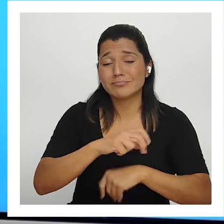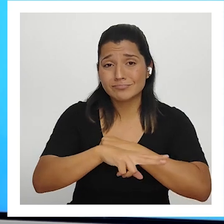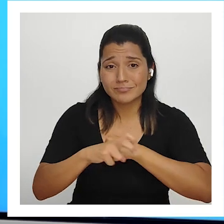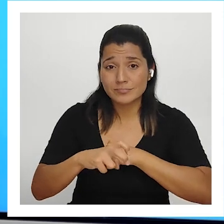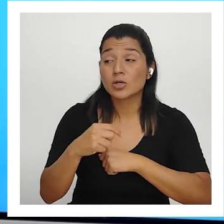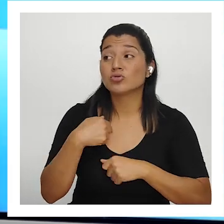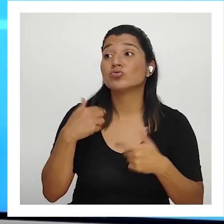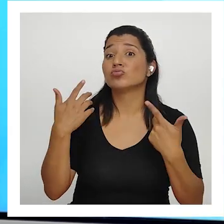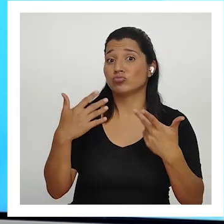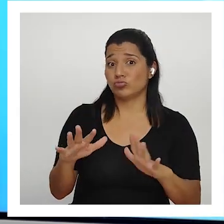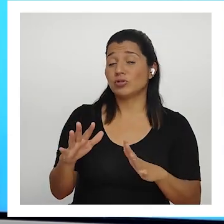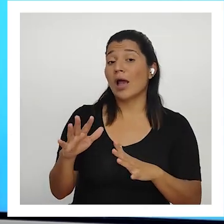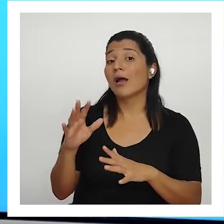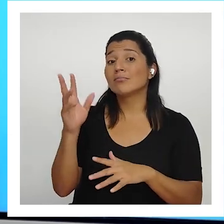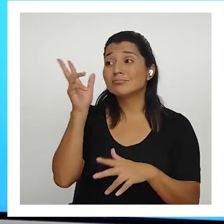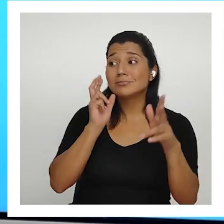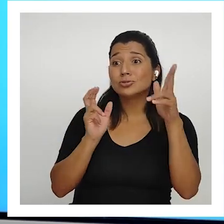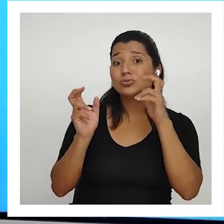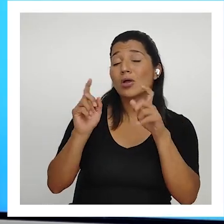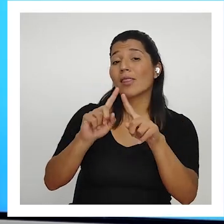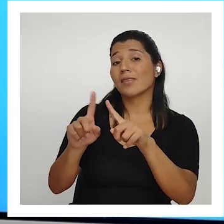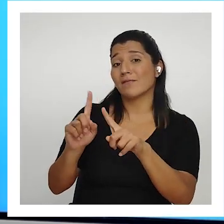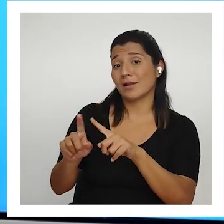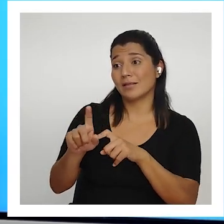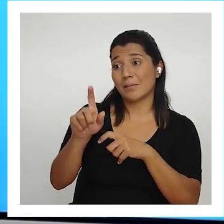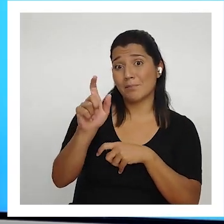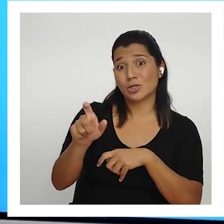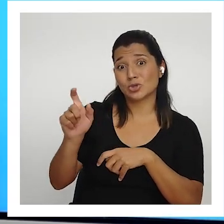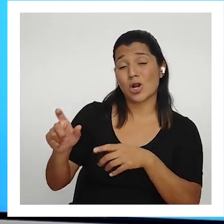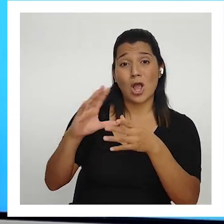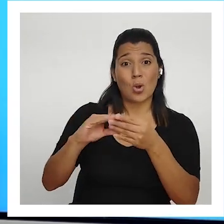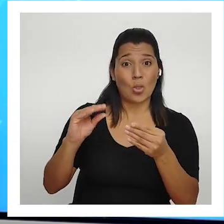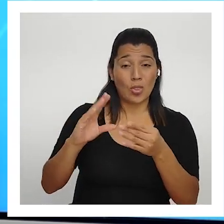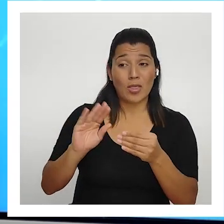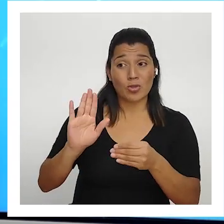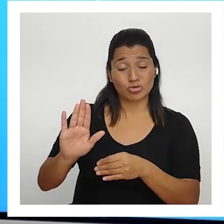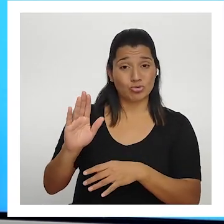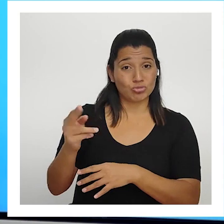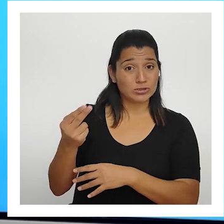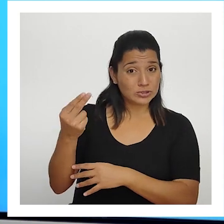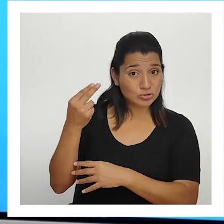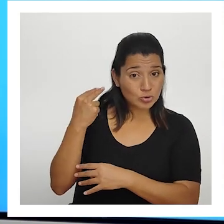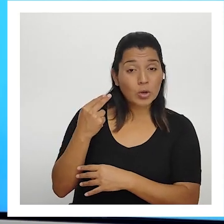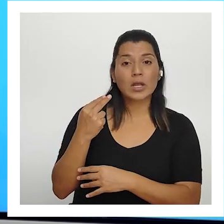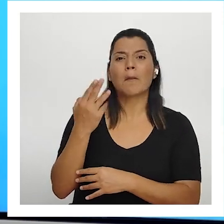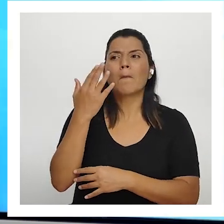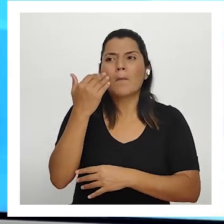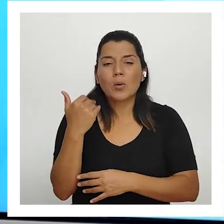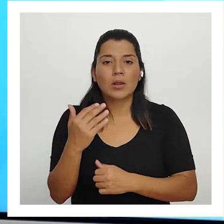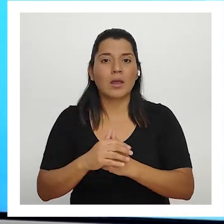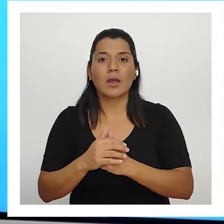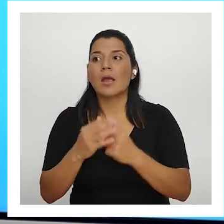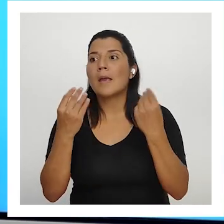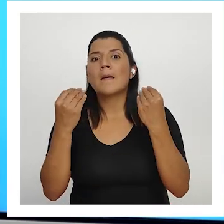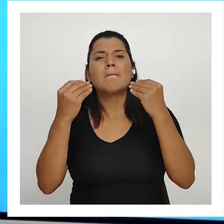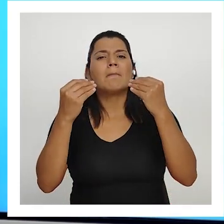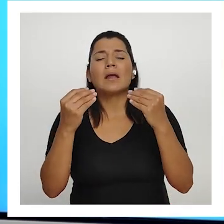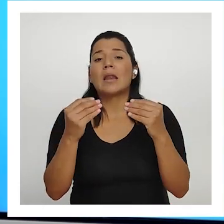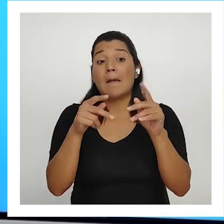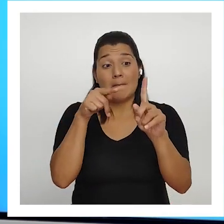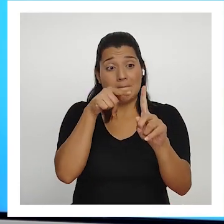la propiedad, se nos va a embargar salario o se va a hacer alguna acción en contra pues de nuestro patrimonio. Esto también pone en alerta a las personas, los pone con miedo,